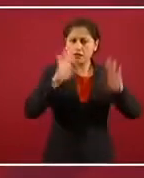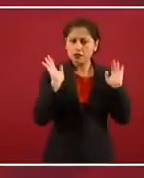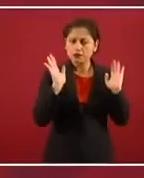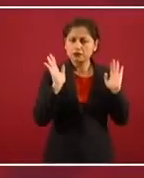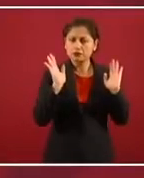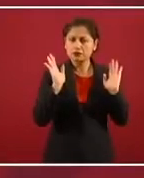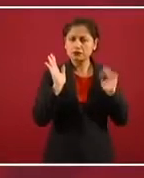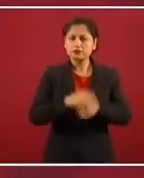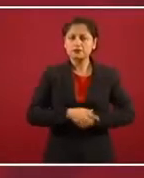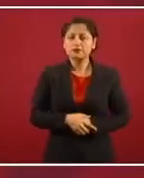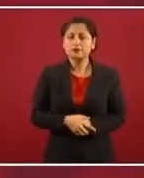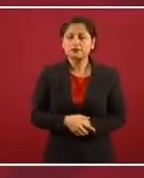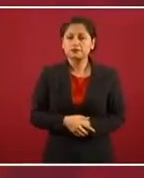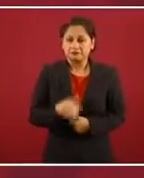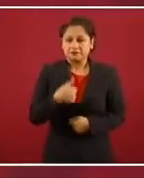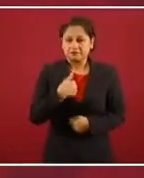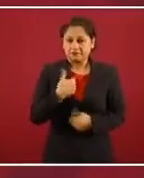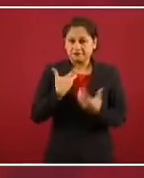angustiado, apanicado,